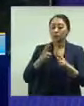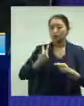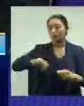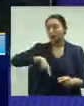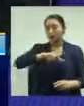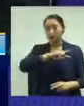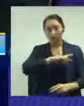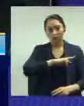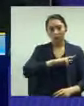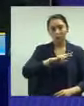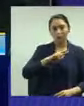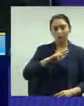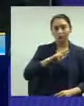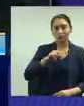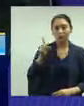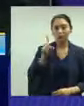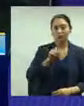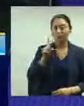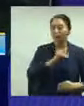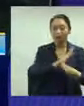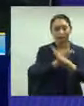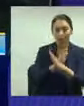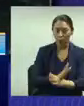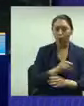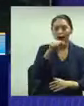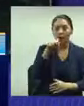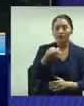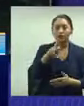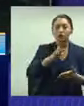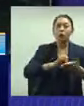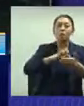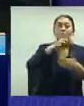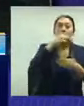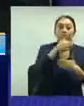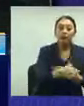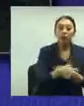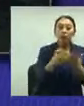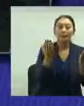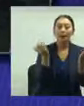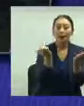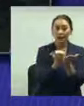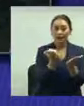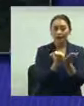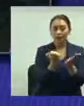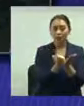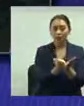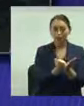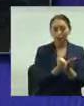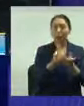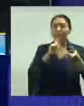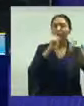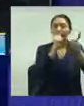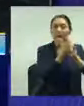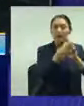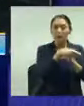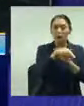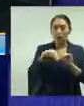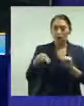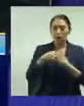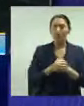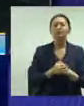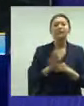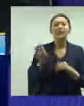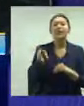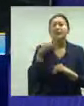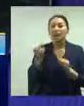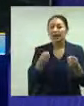dan, nuestro nombre no es un seguro, es un programa escolar, ¿verdad? Esa es la figura que nosotros tenemos y lo que estamos